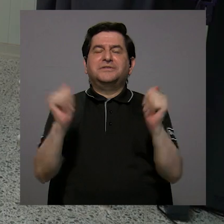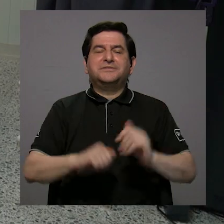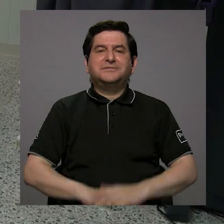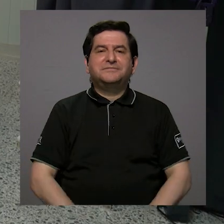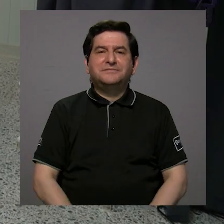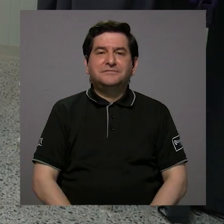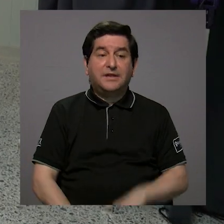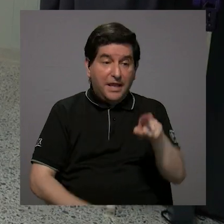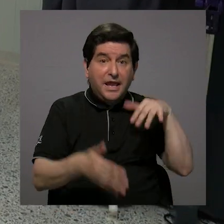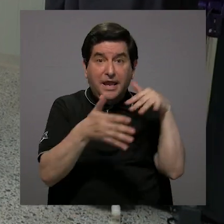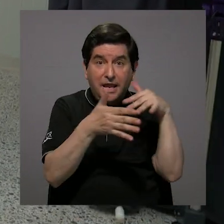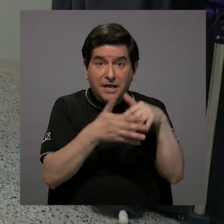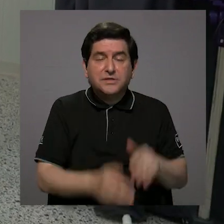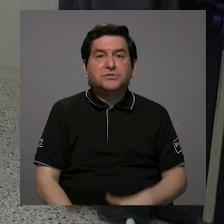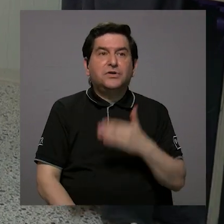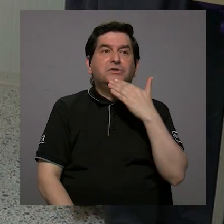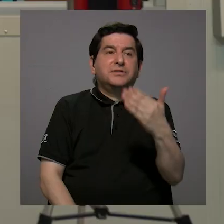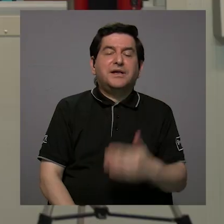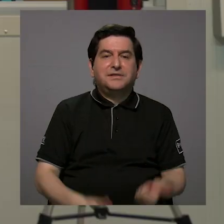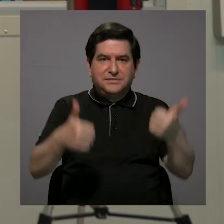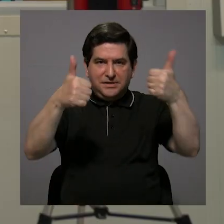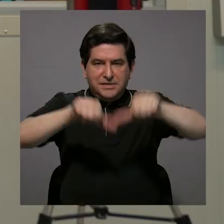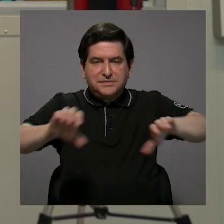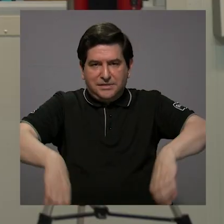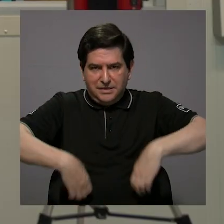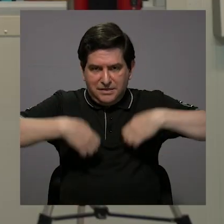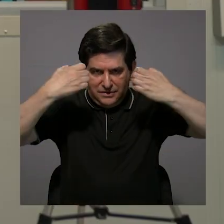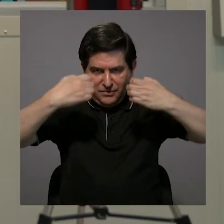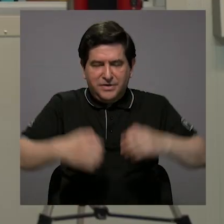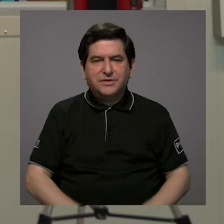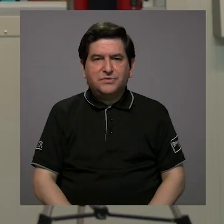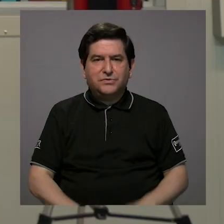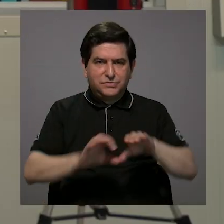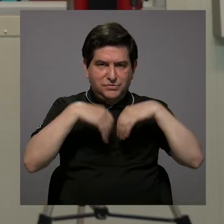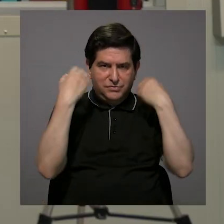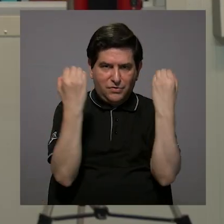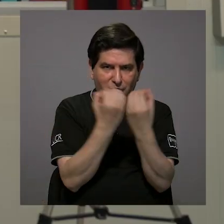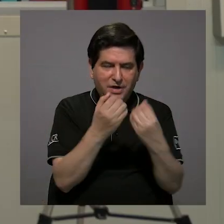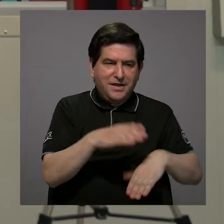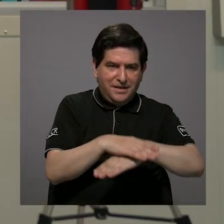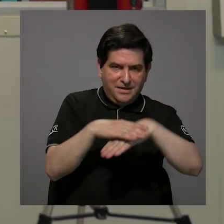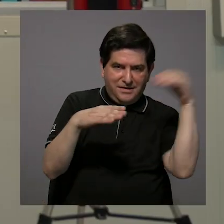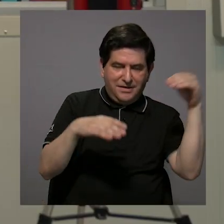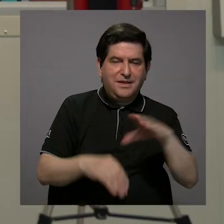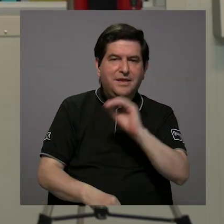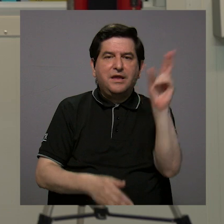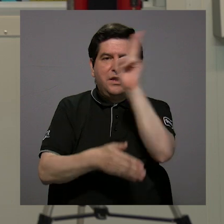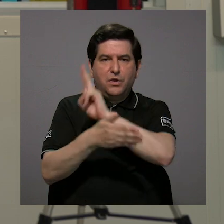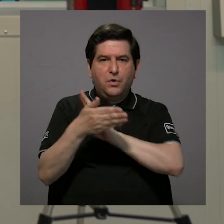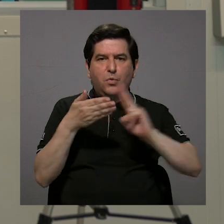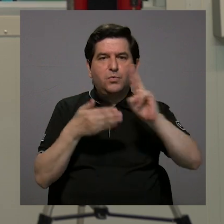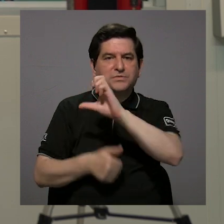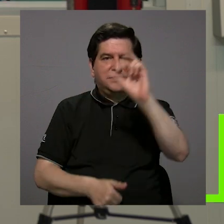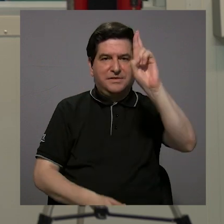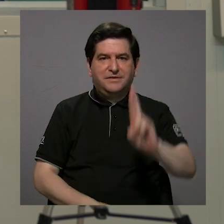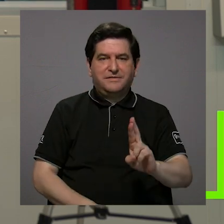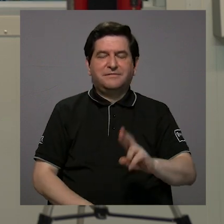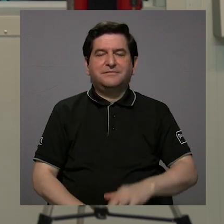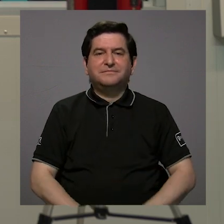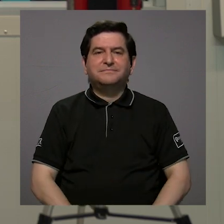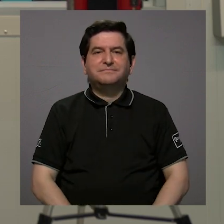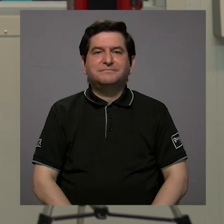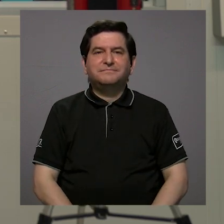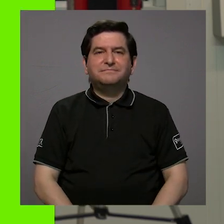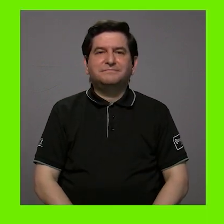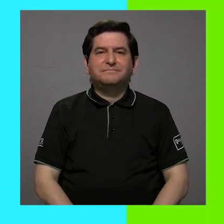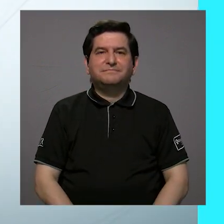en general. Estos estudios se dan gracias a los convenios existentes entre organizaciones externas y la UCR.